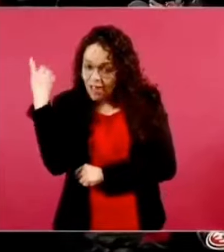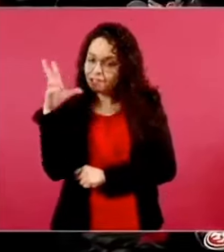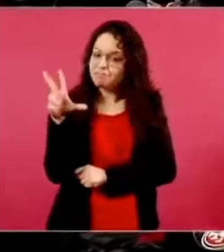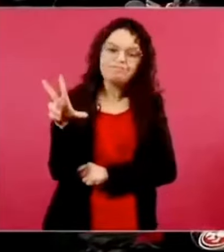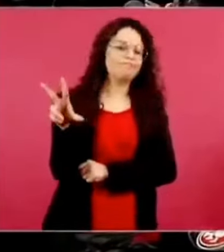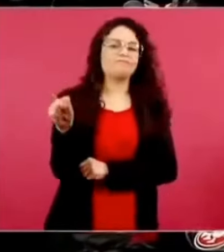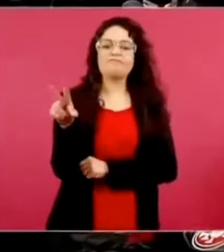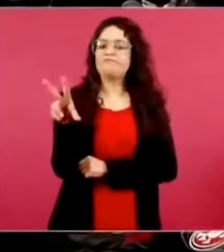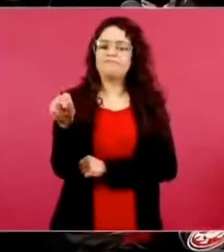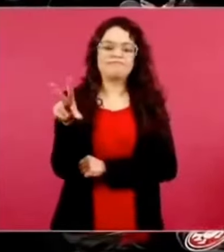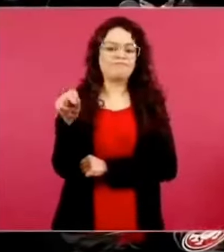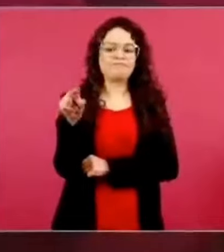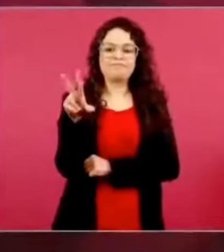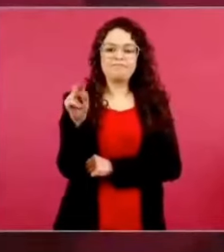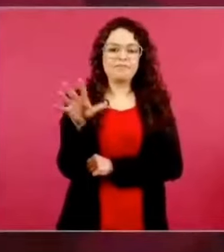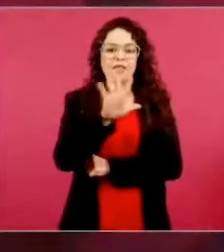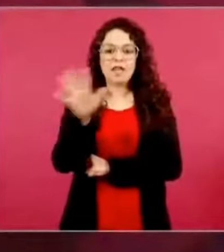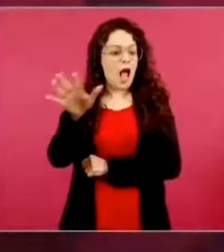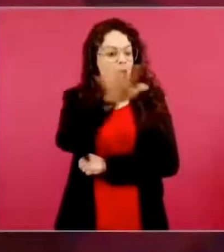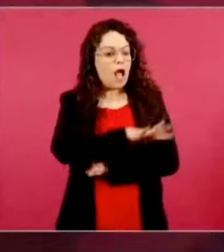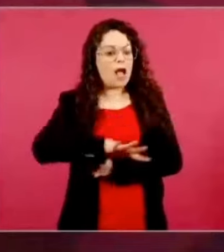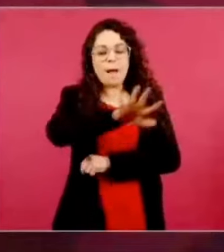este pueblo dijo basta